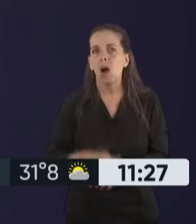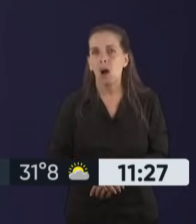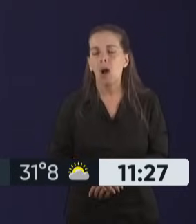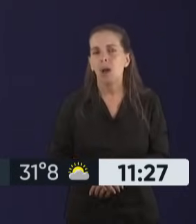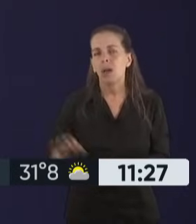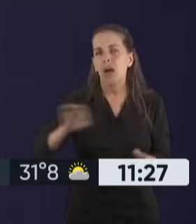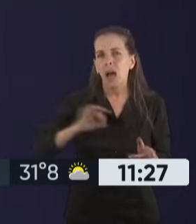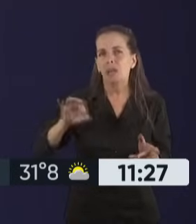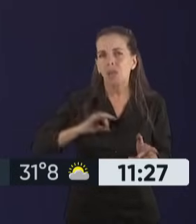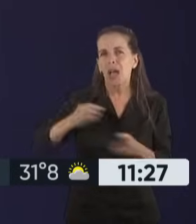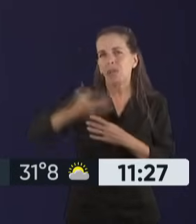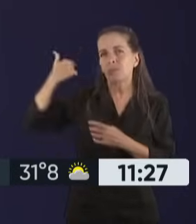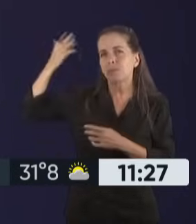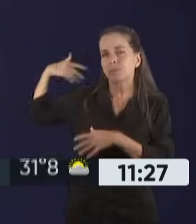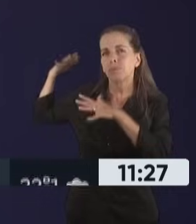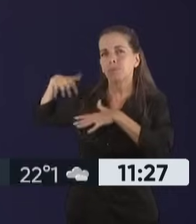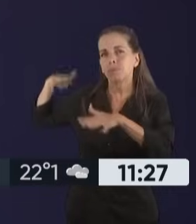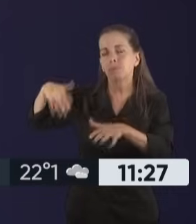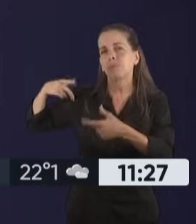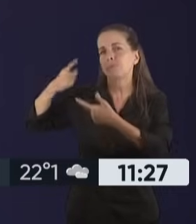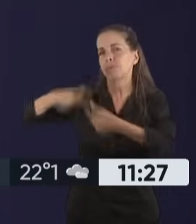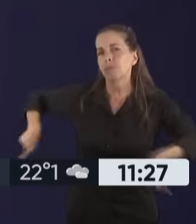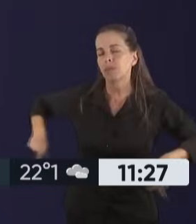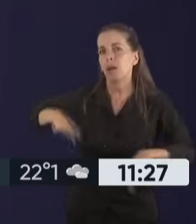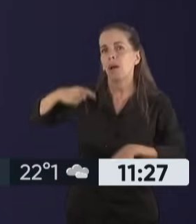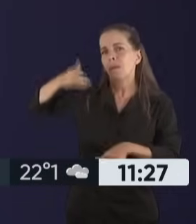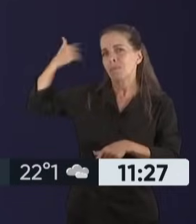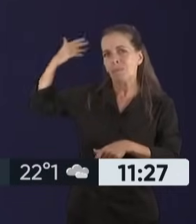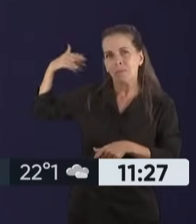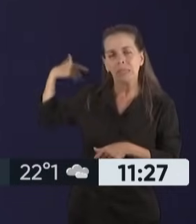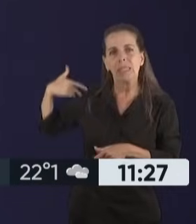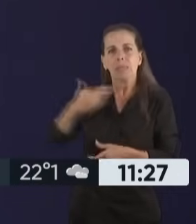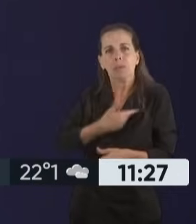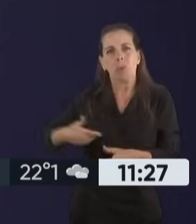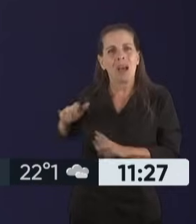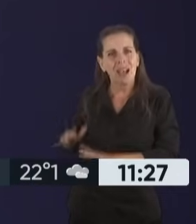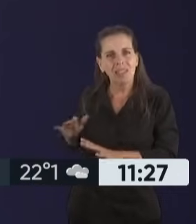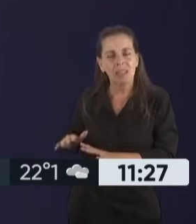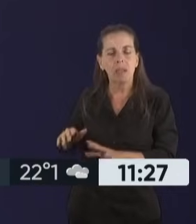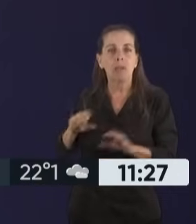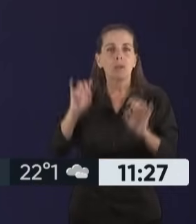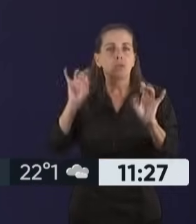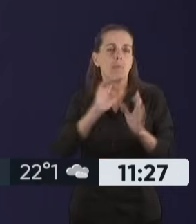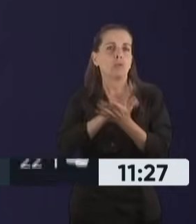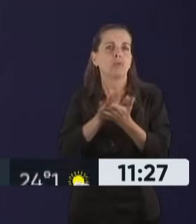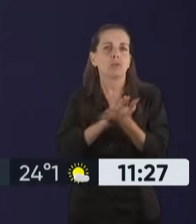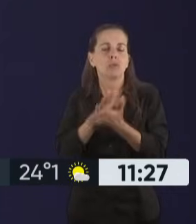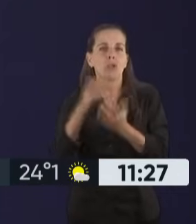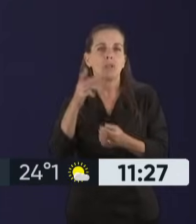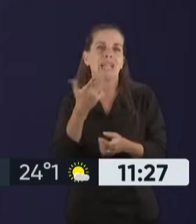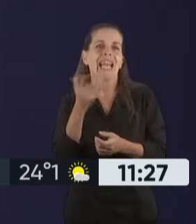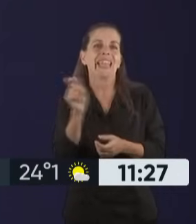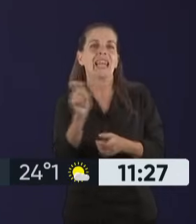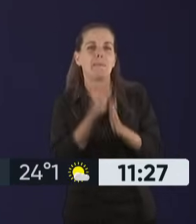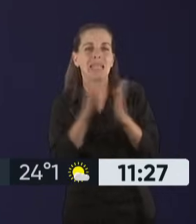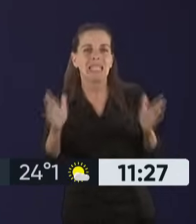tantas décadas de populismo berreta, barato y empobrecedor se resolvían en 90 días, no va a